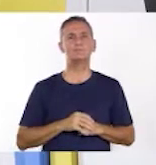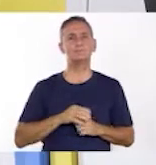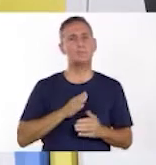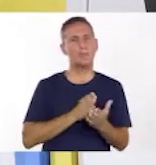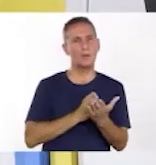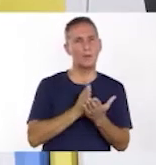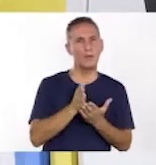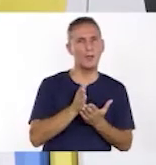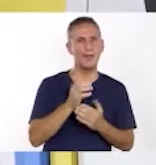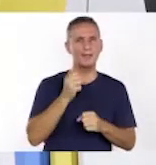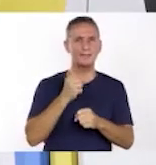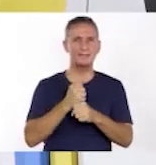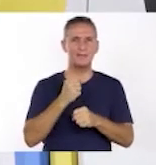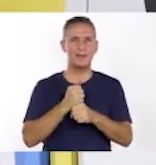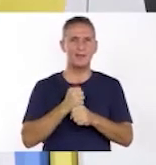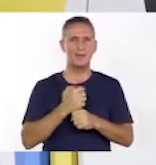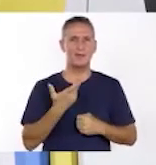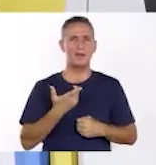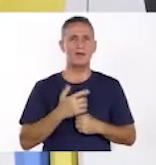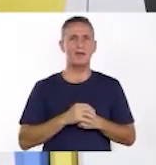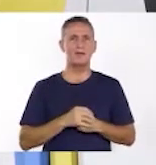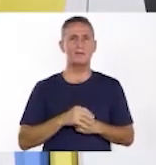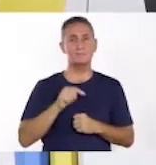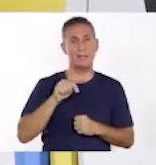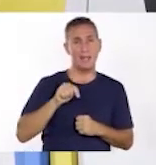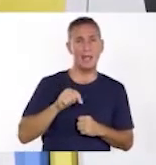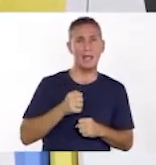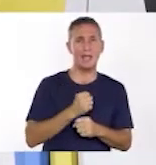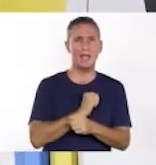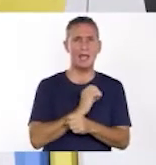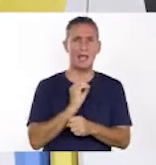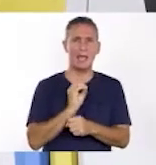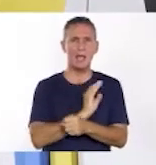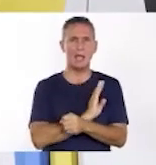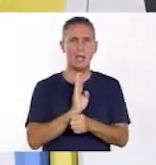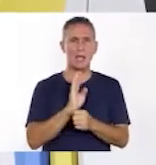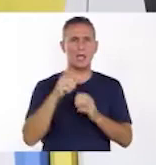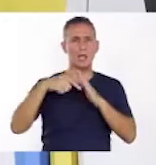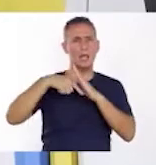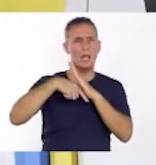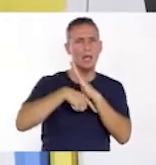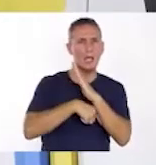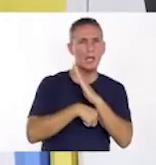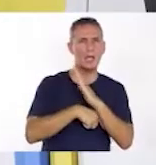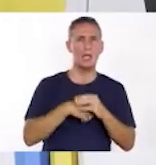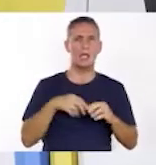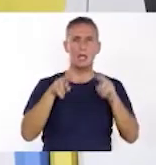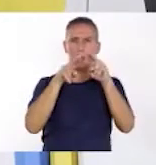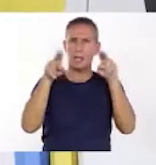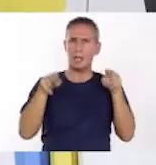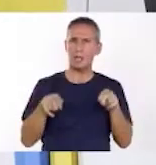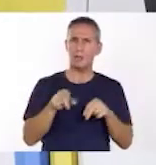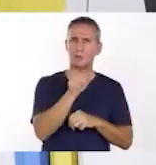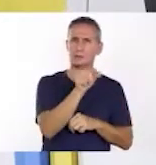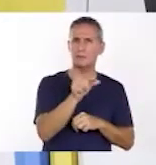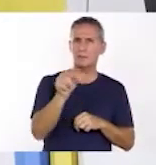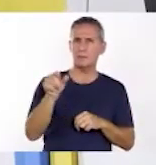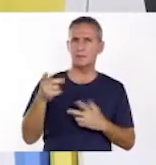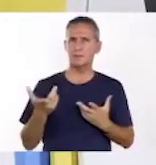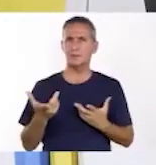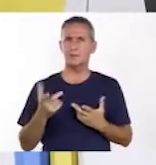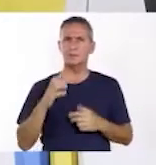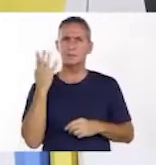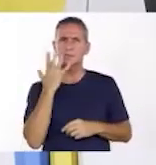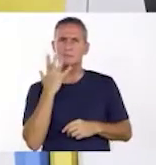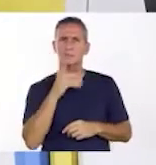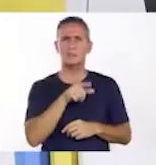Vamos a seguir trabajando en esta obra, profundizando en los sistemas de personajes.